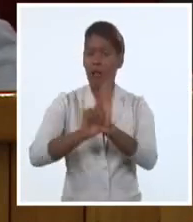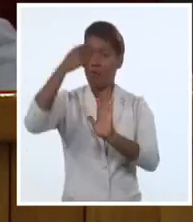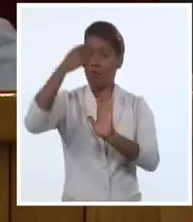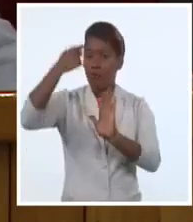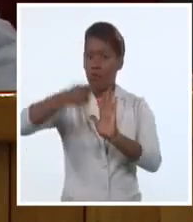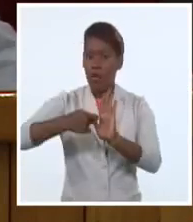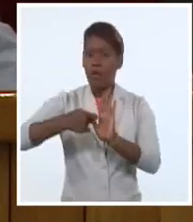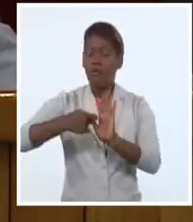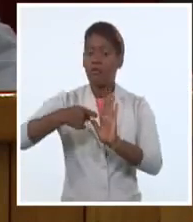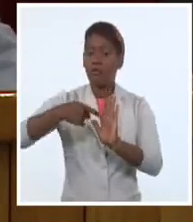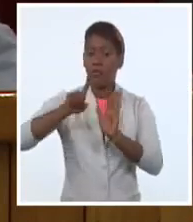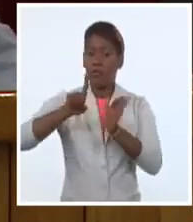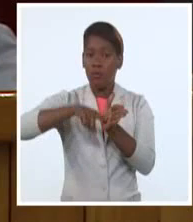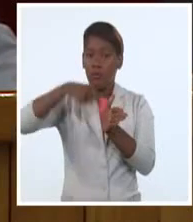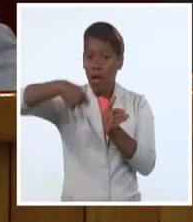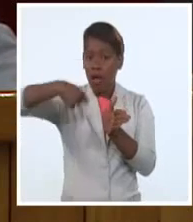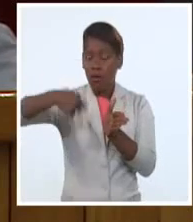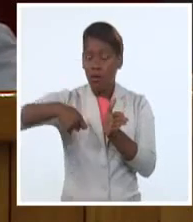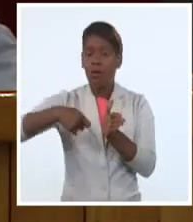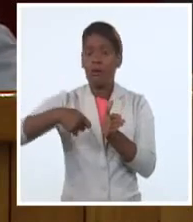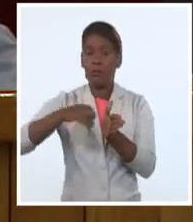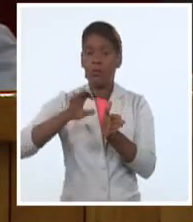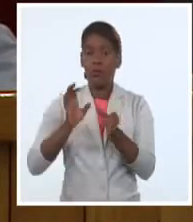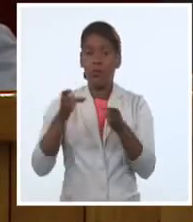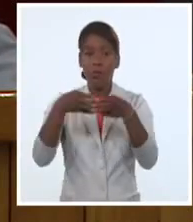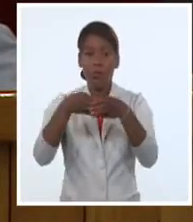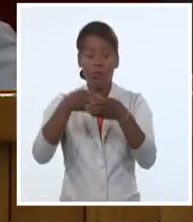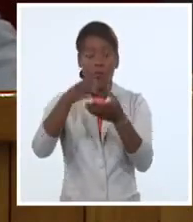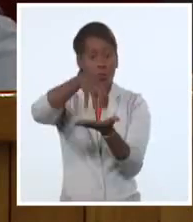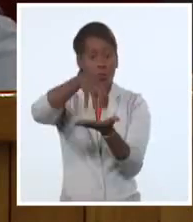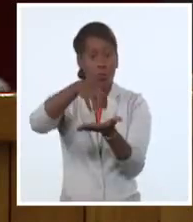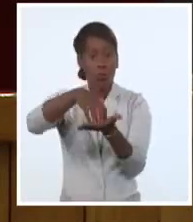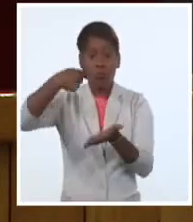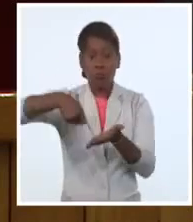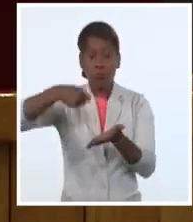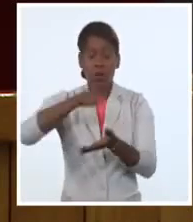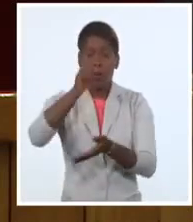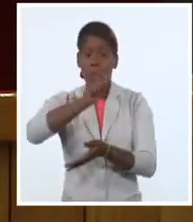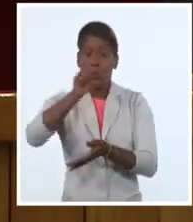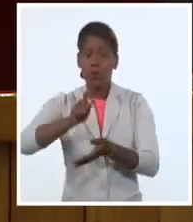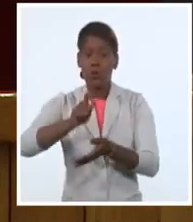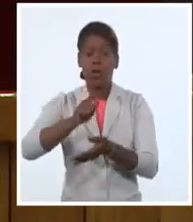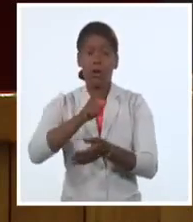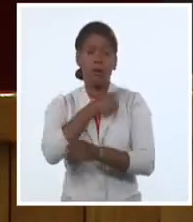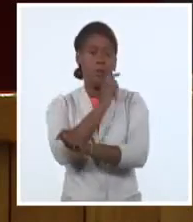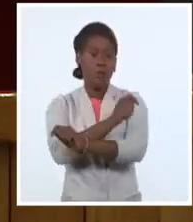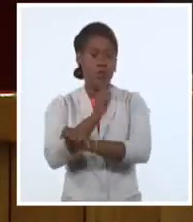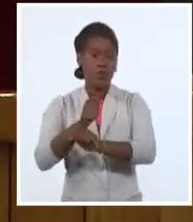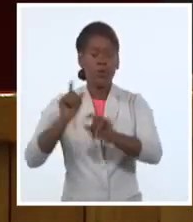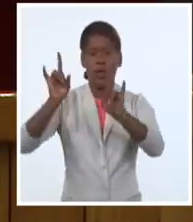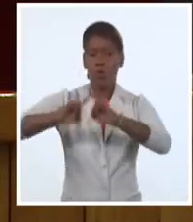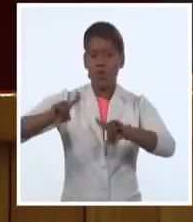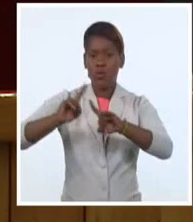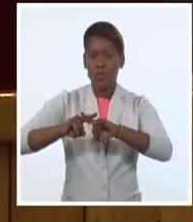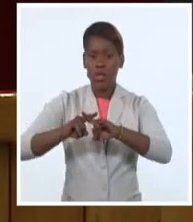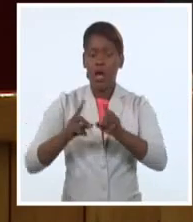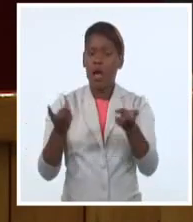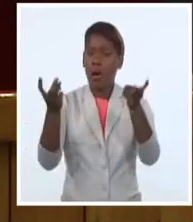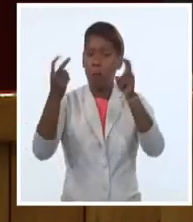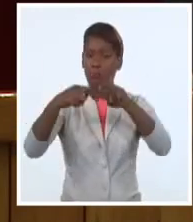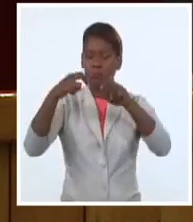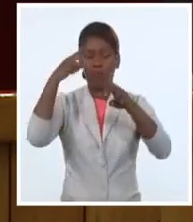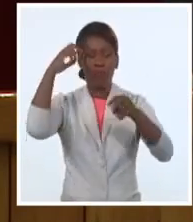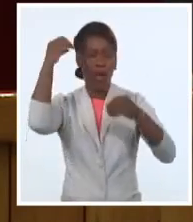Fiscalía, los bufetes colectivos y los profesores universitarios, además de consultarse con parte de nuestro